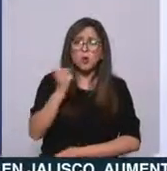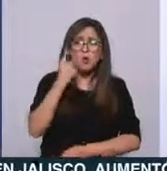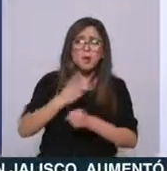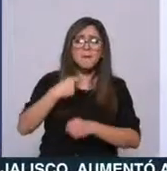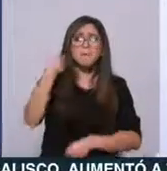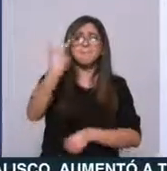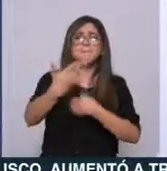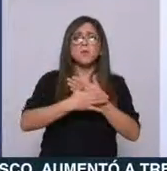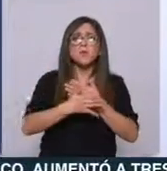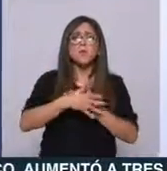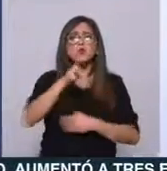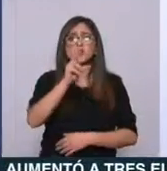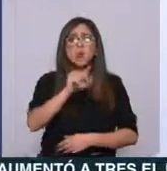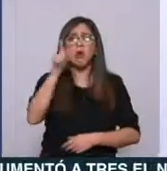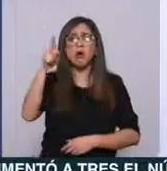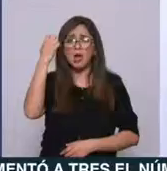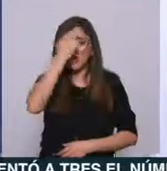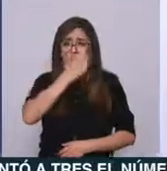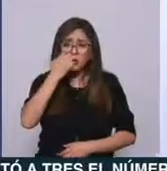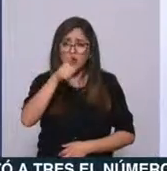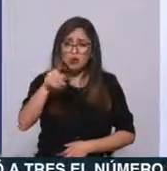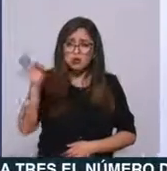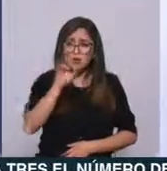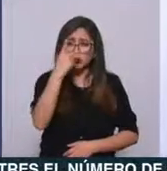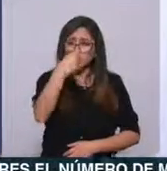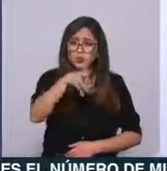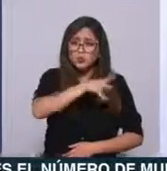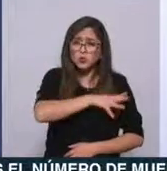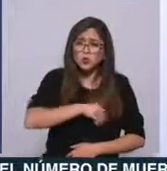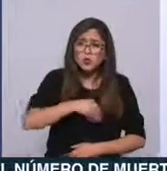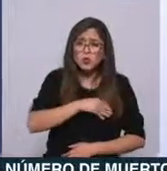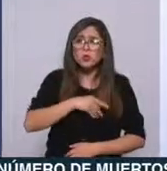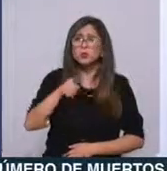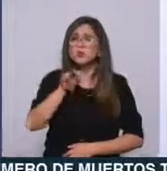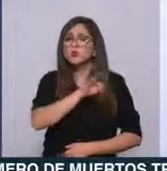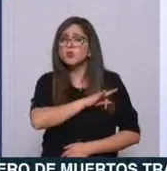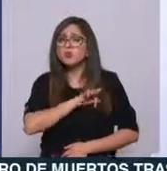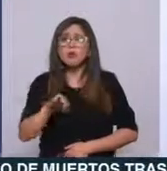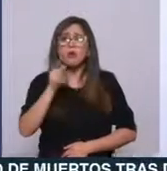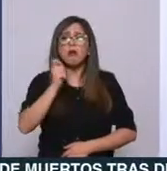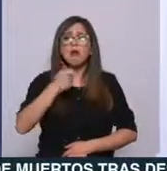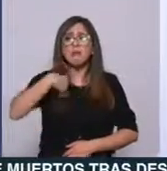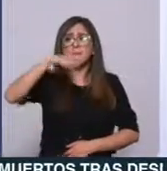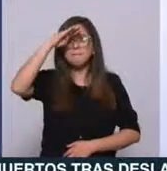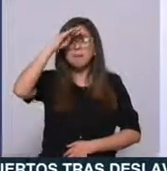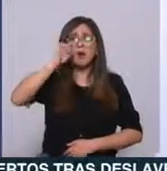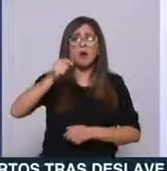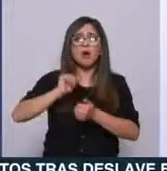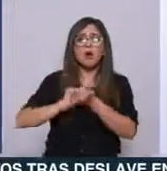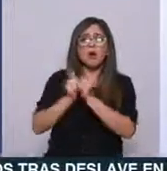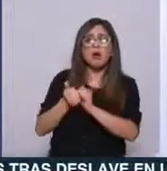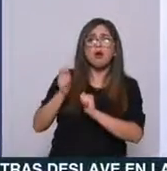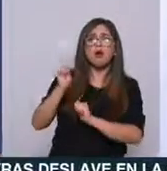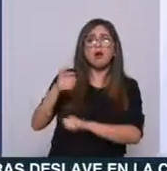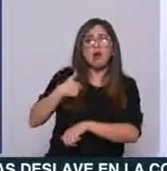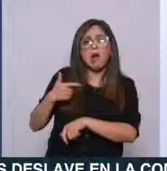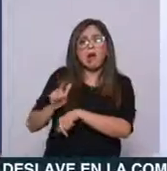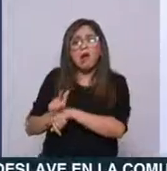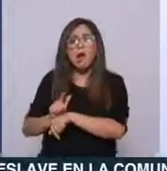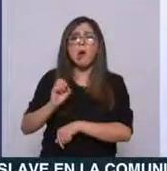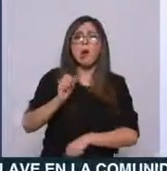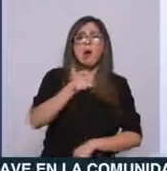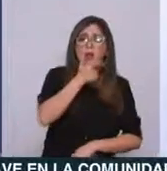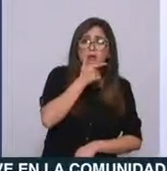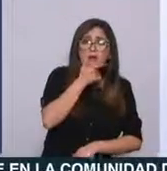no llegue a las escuelas porque consideran que sus hijos pudieran tener una preferencia sexual distinta y de esta manera entonces